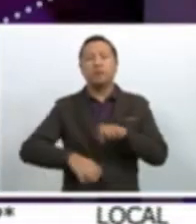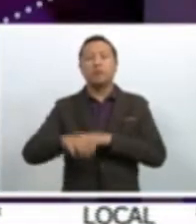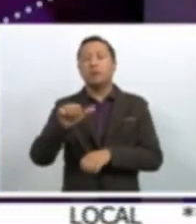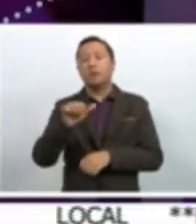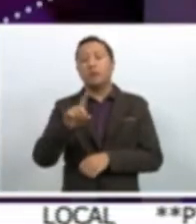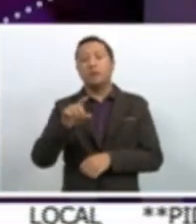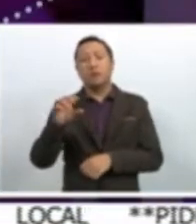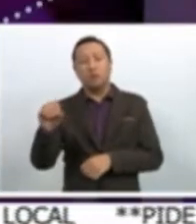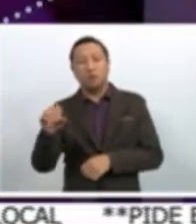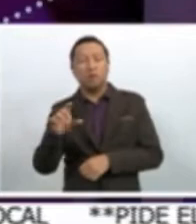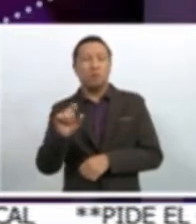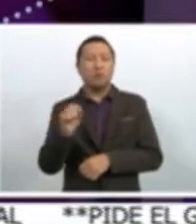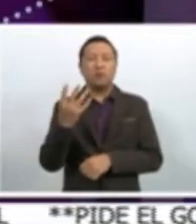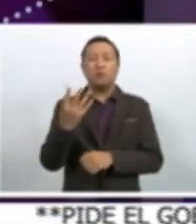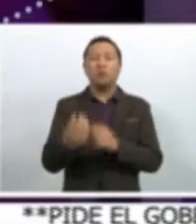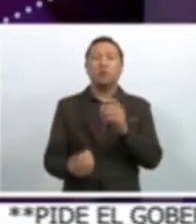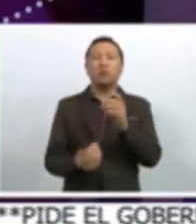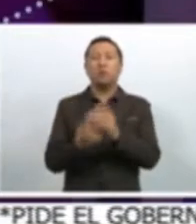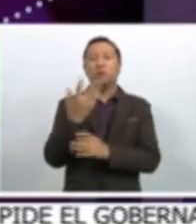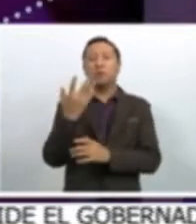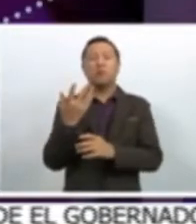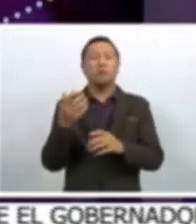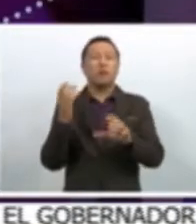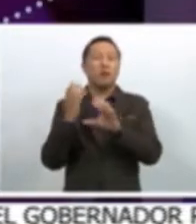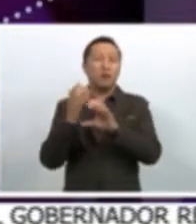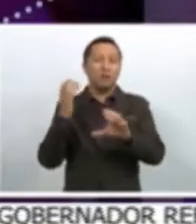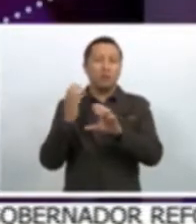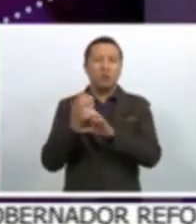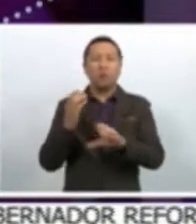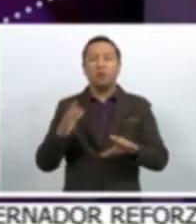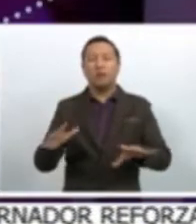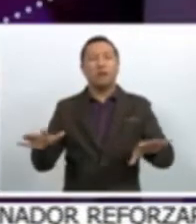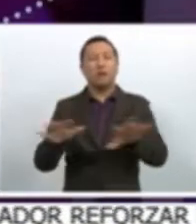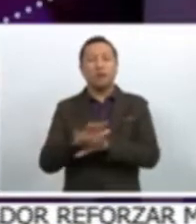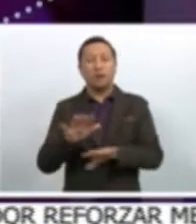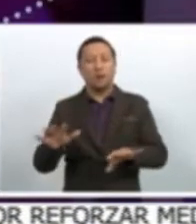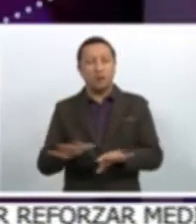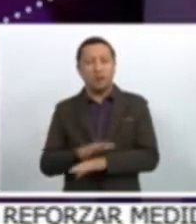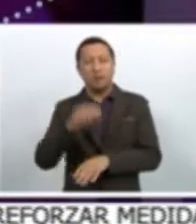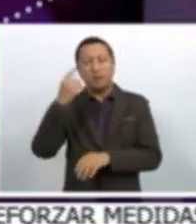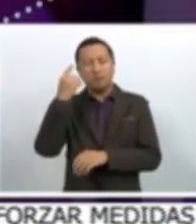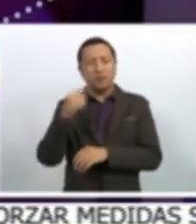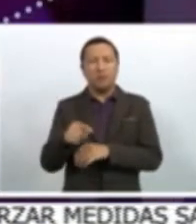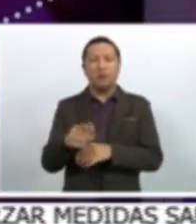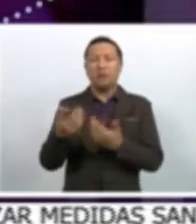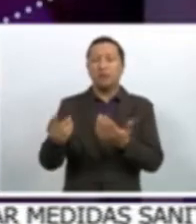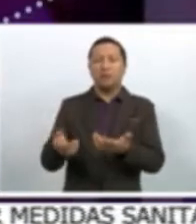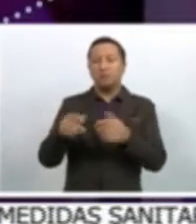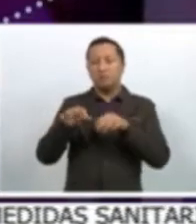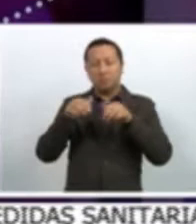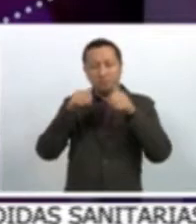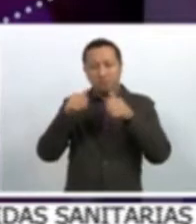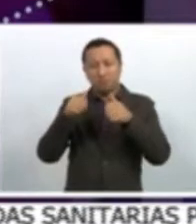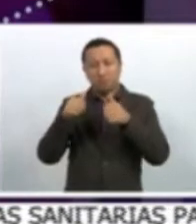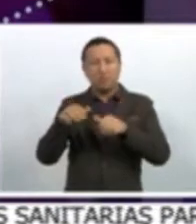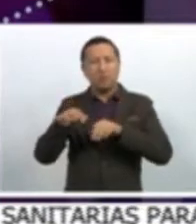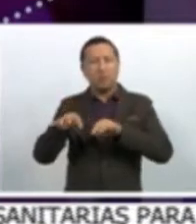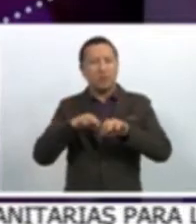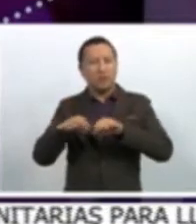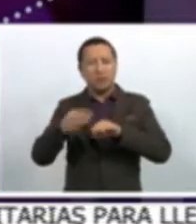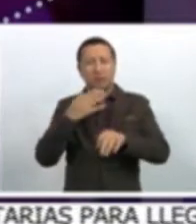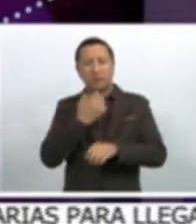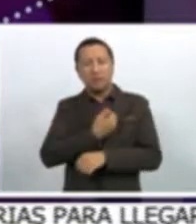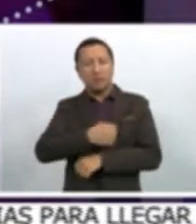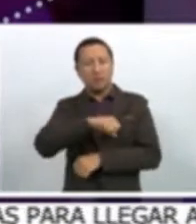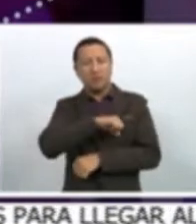nuevas unidades acondicionadas a la nueva normalidad y con ello operar al 70% de su capacidad de las diferentes rutas que tiene dentro